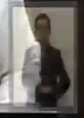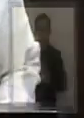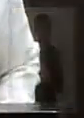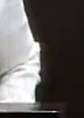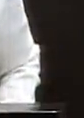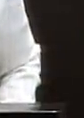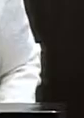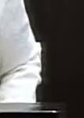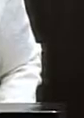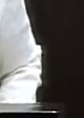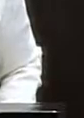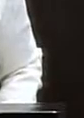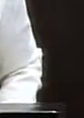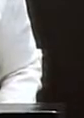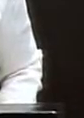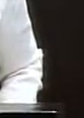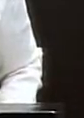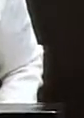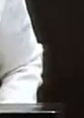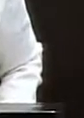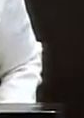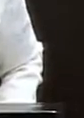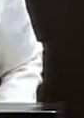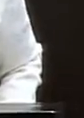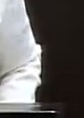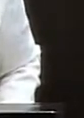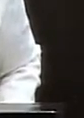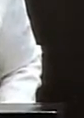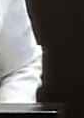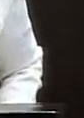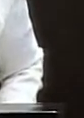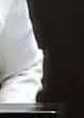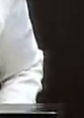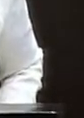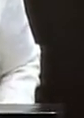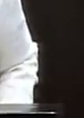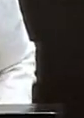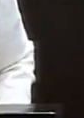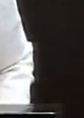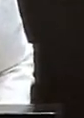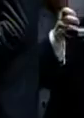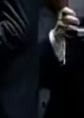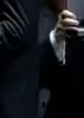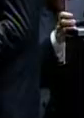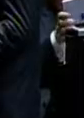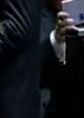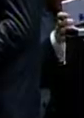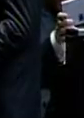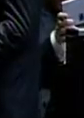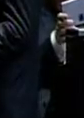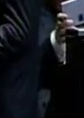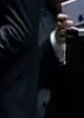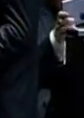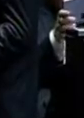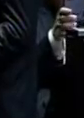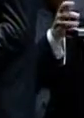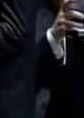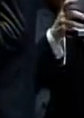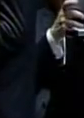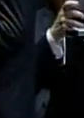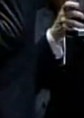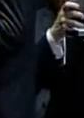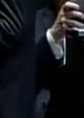las políticas públicas. El actual diseño de este órgano colegiado en la Ley de Desarrollo